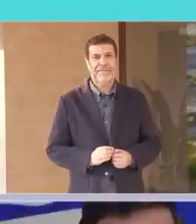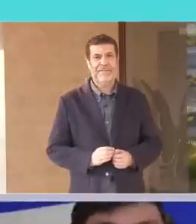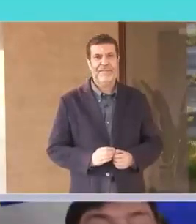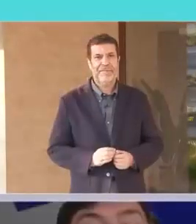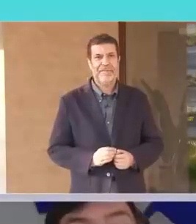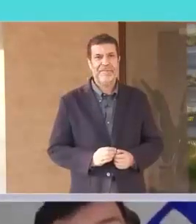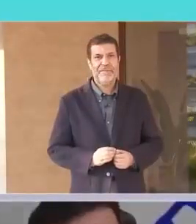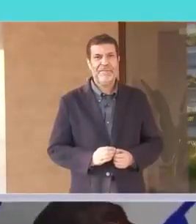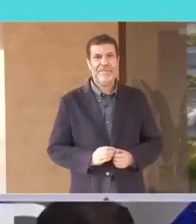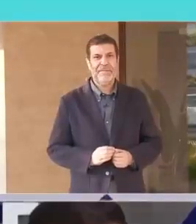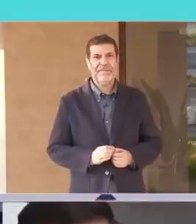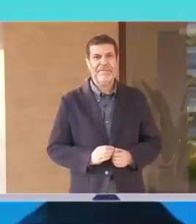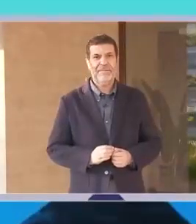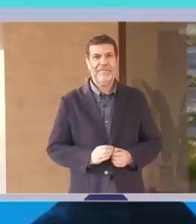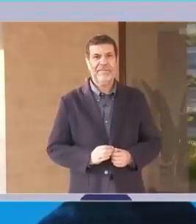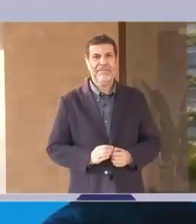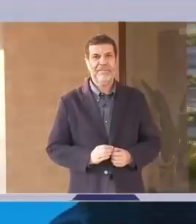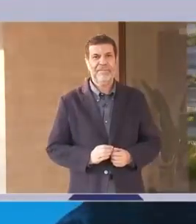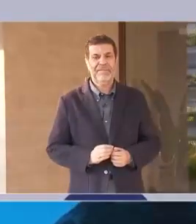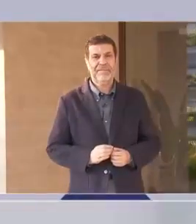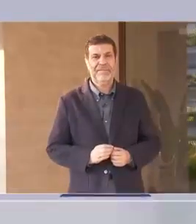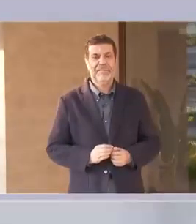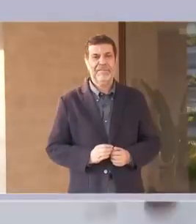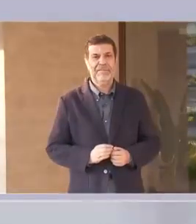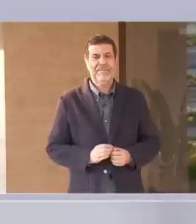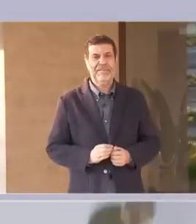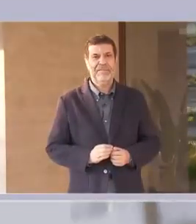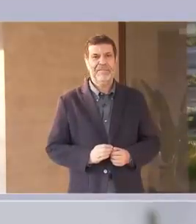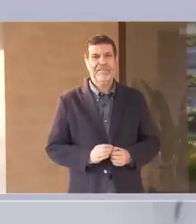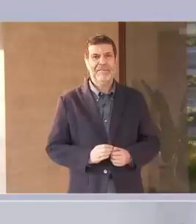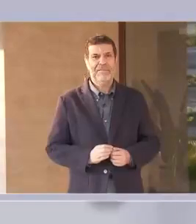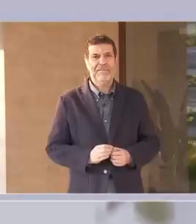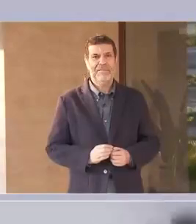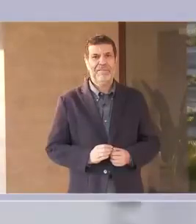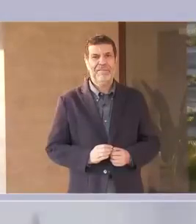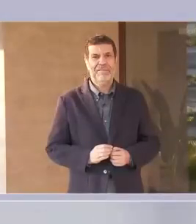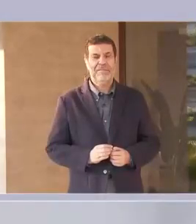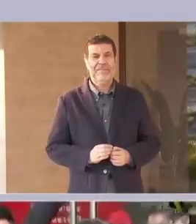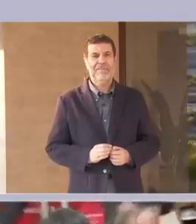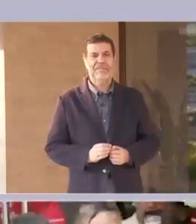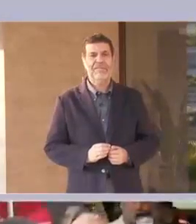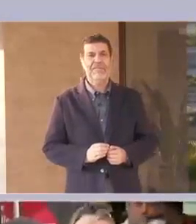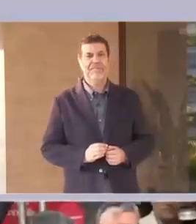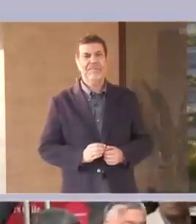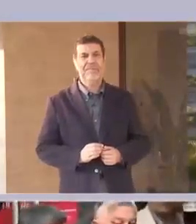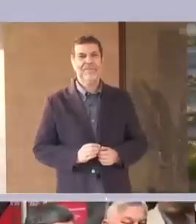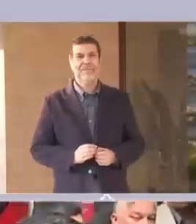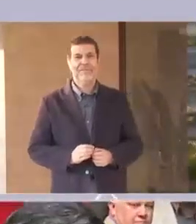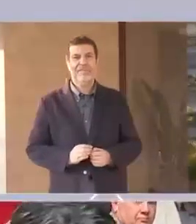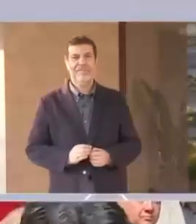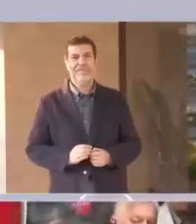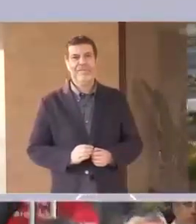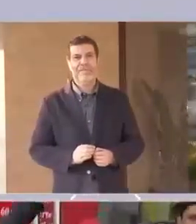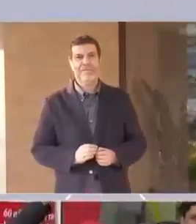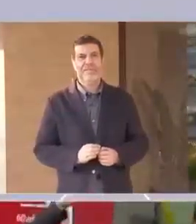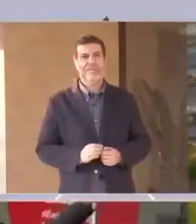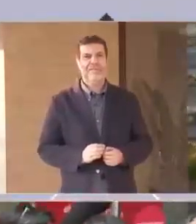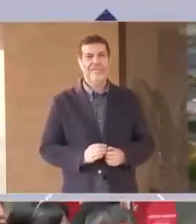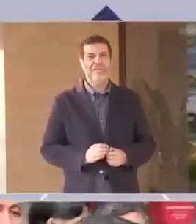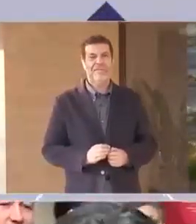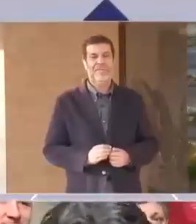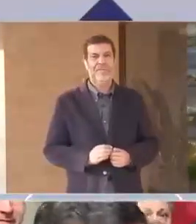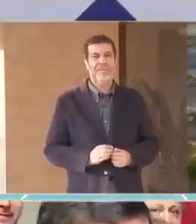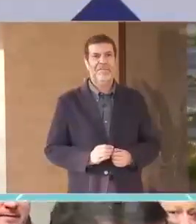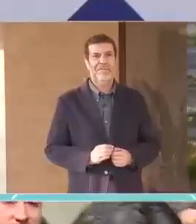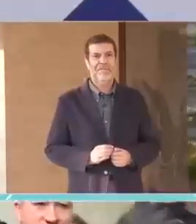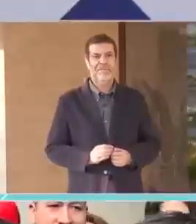¿Qué tan dañino o beneficioso puede ser para el sistema político y el sistema republicano de nuestro país que ocurra un hecho como este?